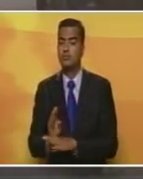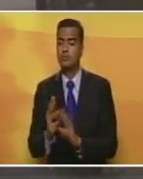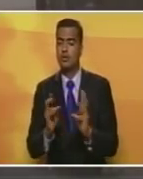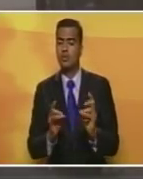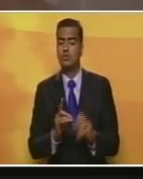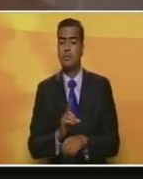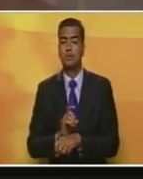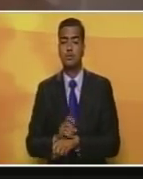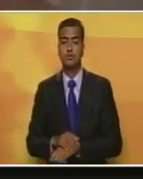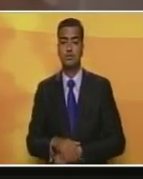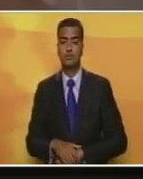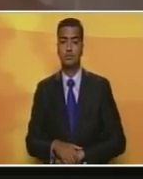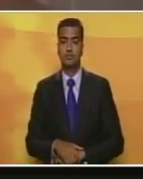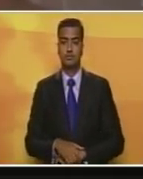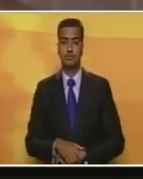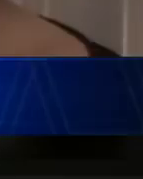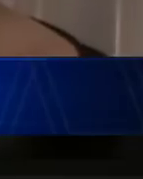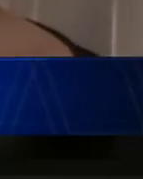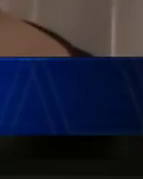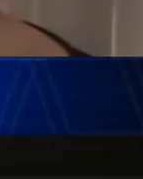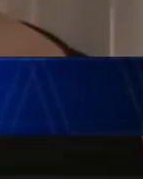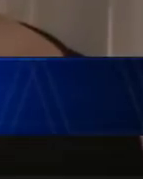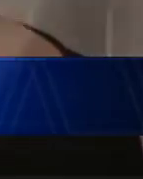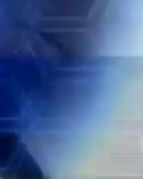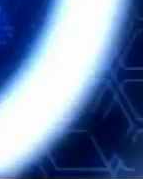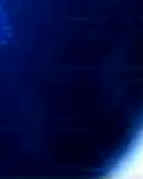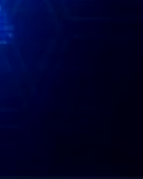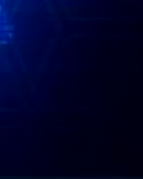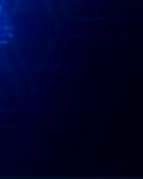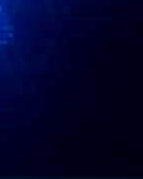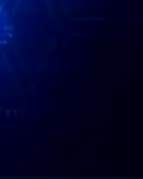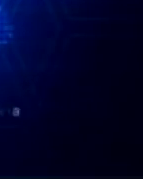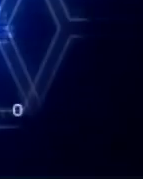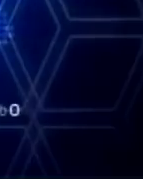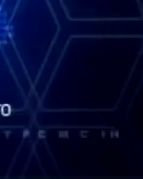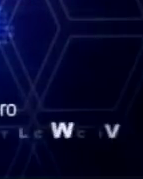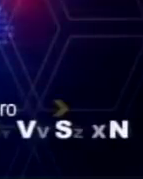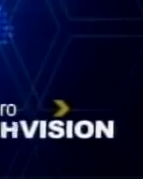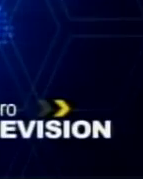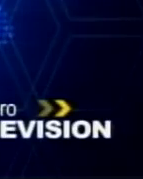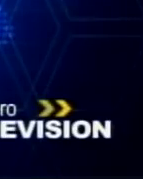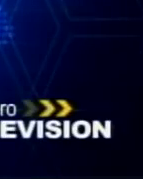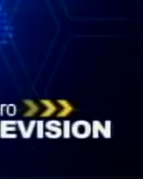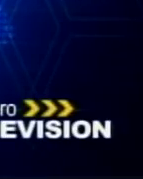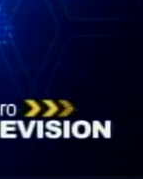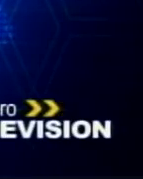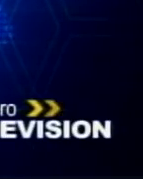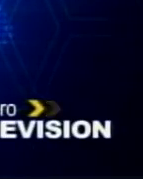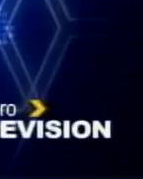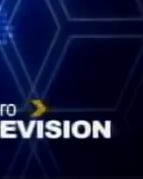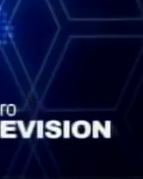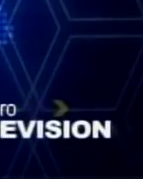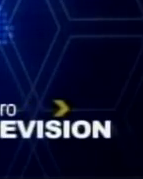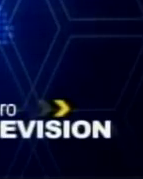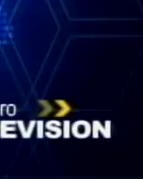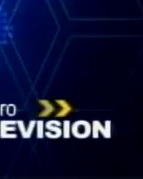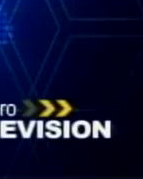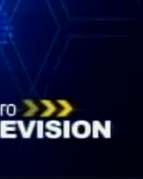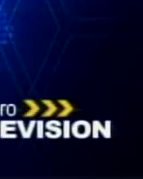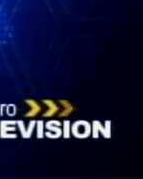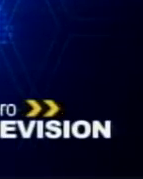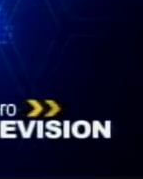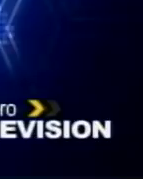Putin. Amigos, y de esta manera hacemos una pausa. Recuerden, al regreso visitó Jordania. Angelina Jolie compartió